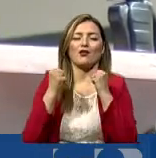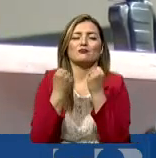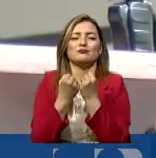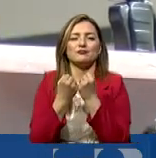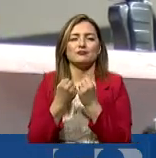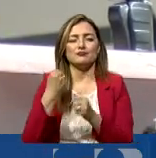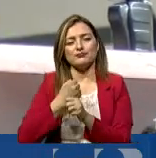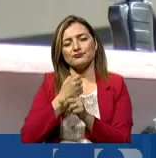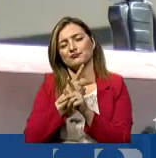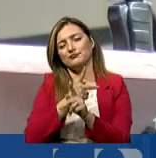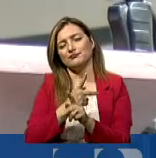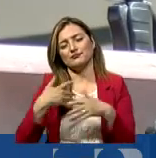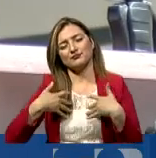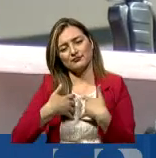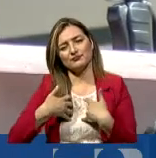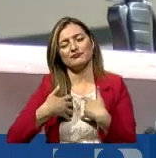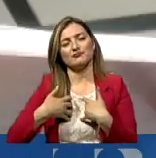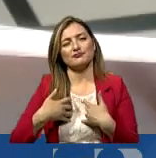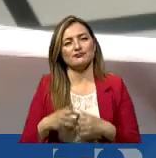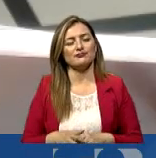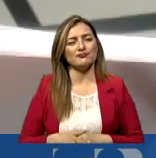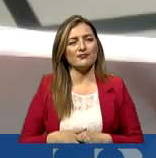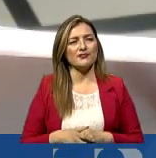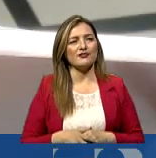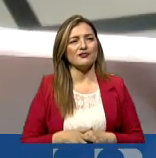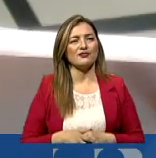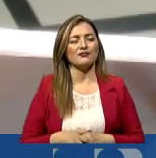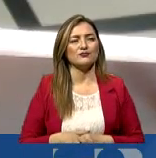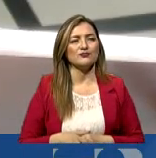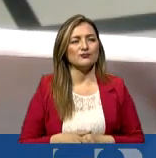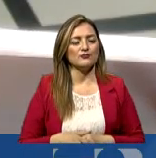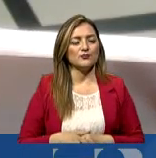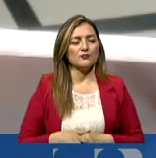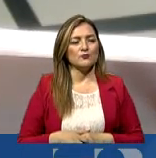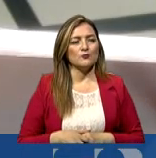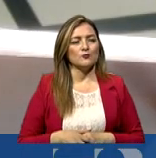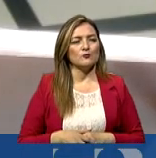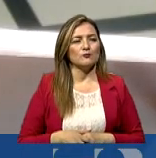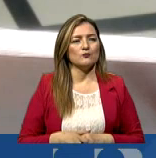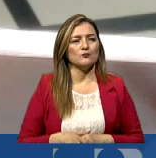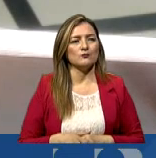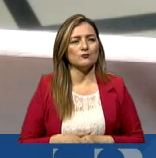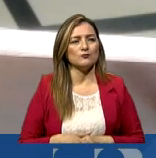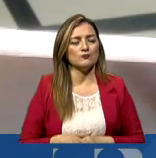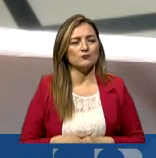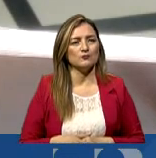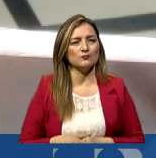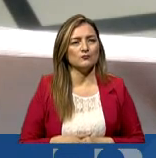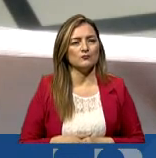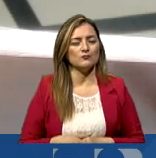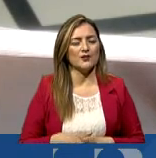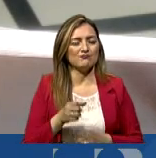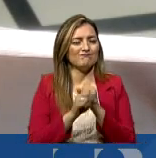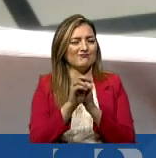que trabajan con los animales de compañía. Esperamos y estamos convencidos que para el año 2025 más de